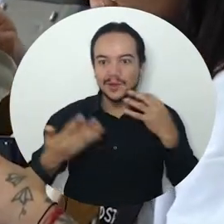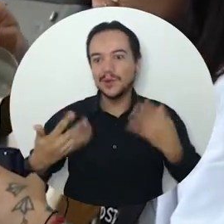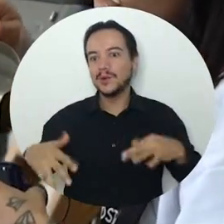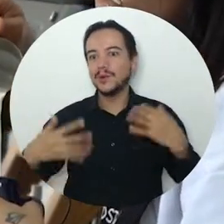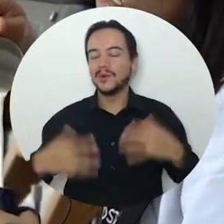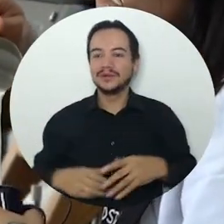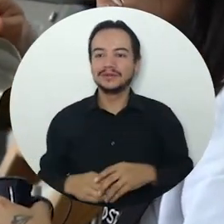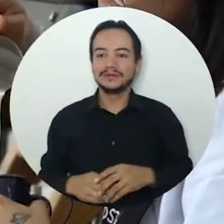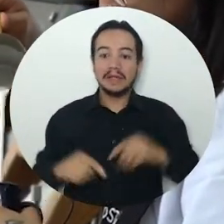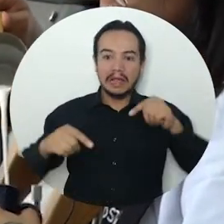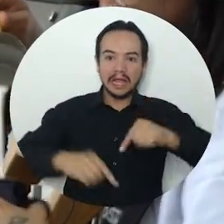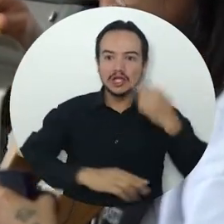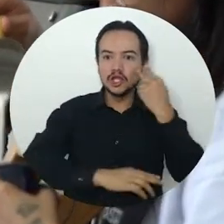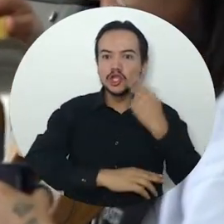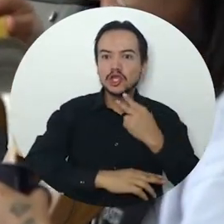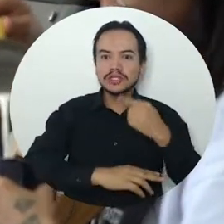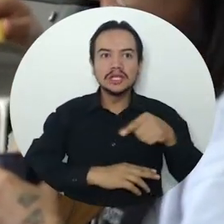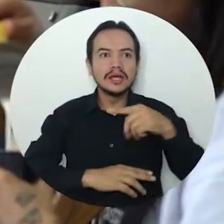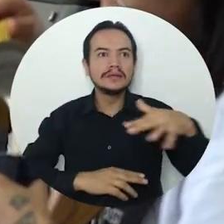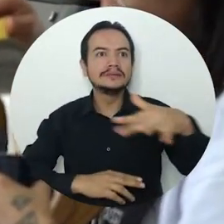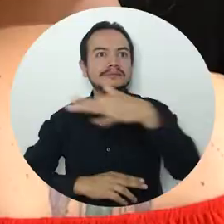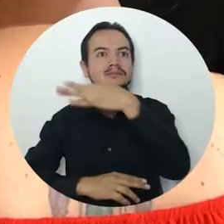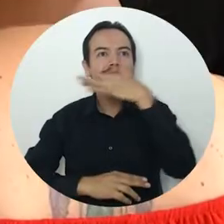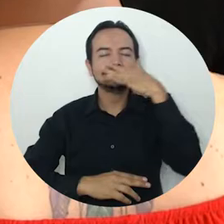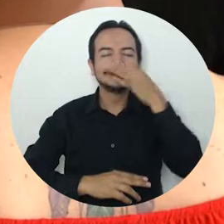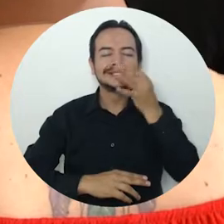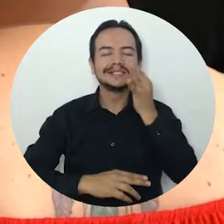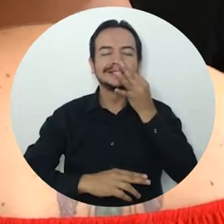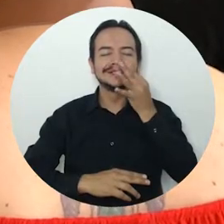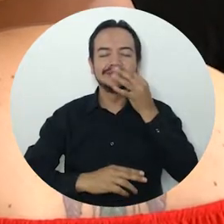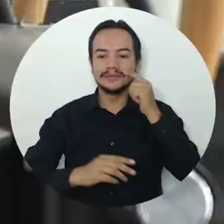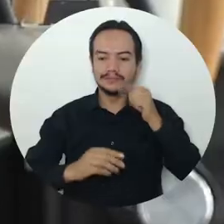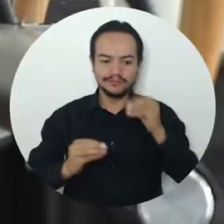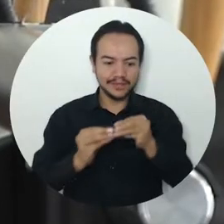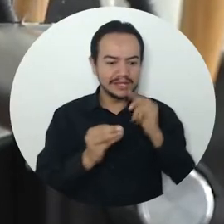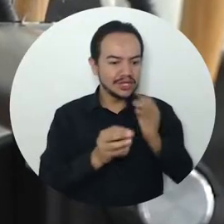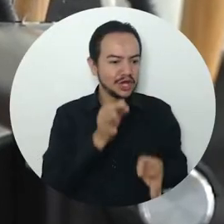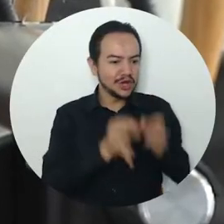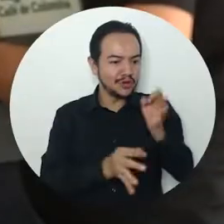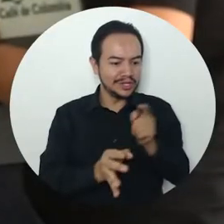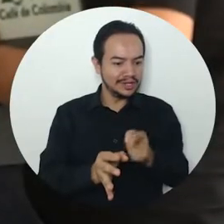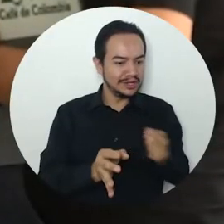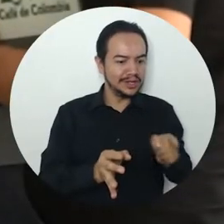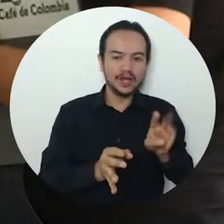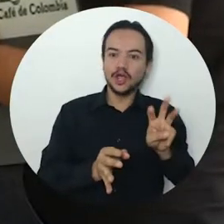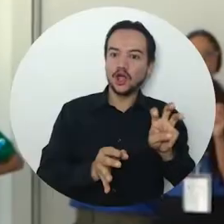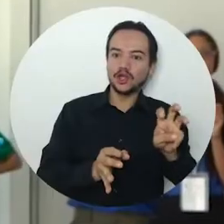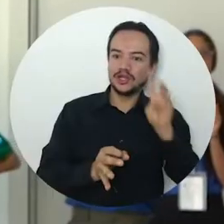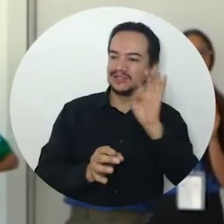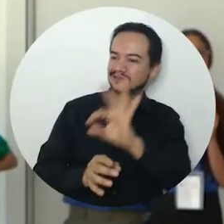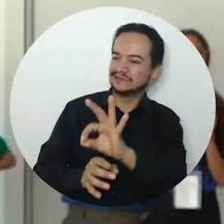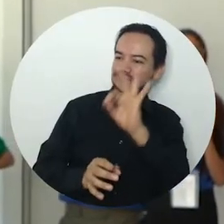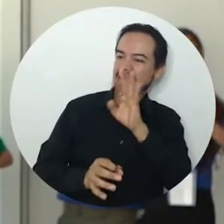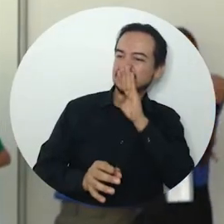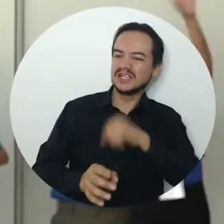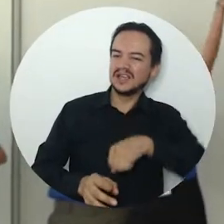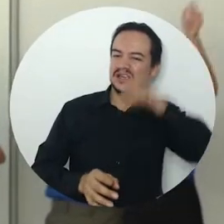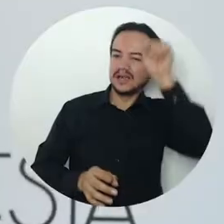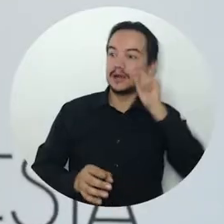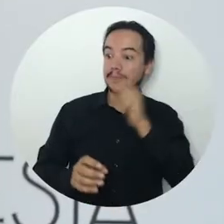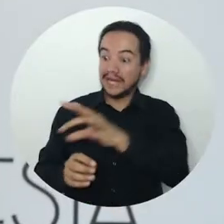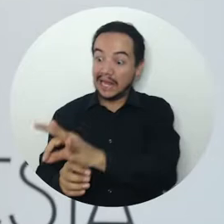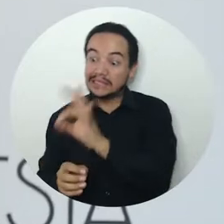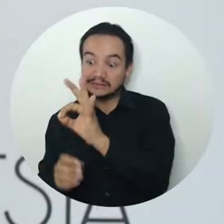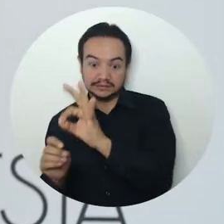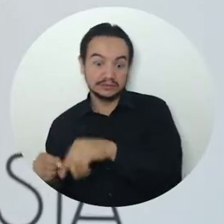poder encontrar interesados en el café. Durante 2 días el olor a café armonizó el ambiente y 8 jueces certificados escogieron al